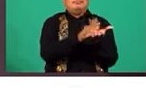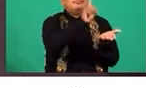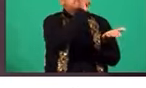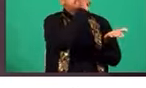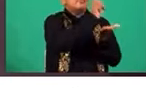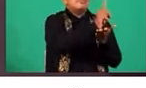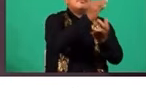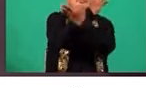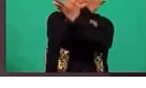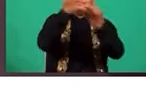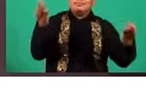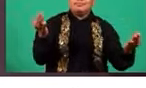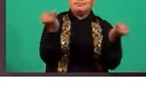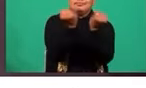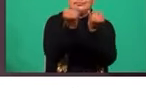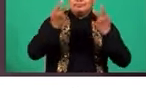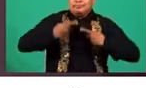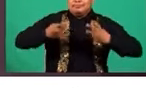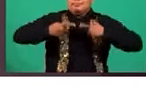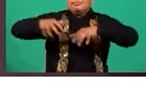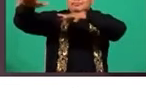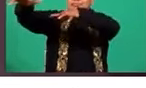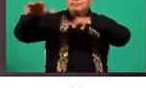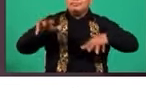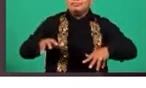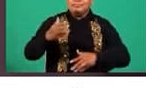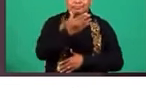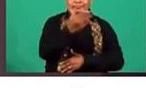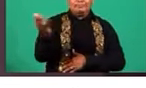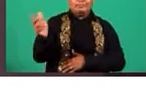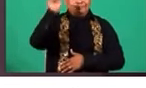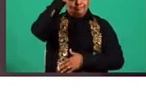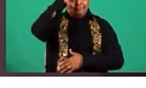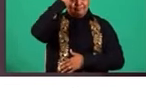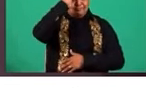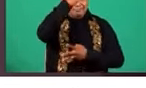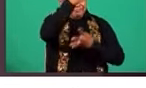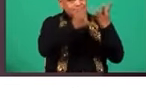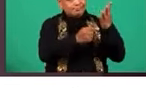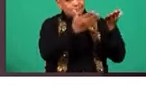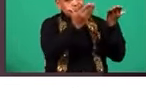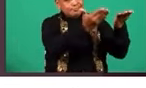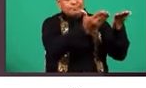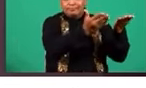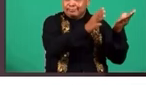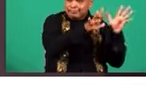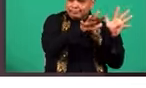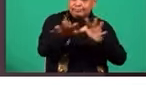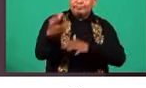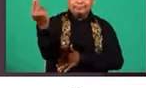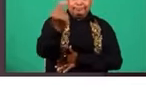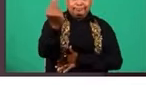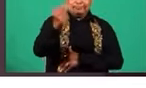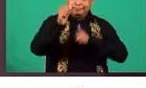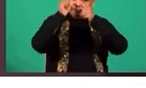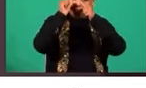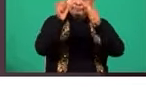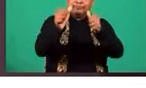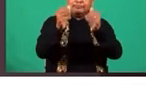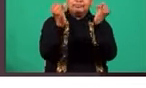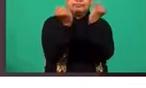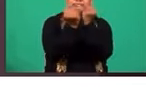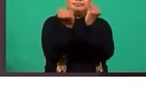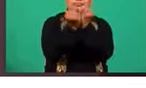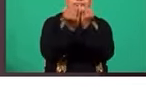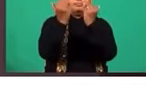a la información que tienen los ciudadanos cuando son figuras públicas. Por lo tanto, volvimos a